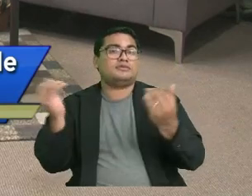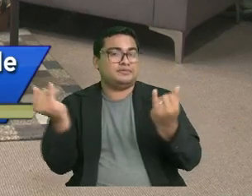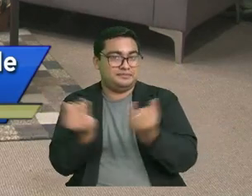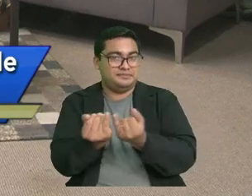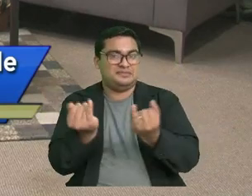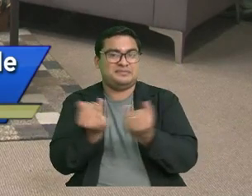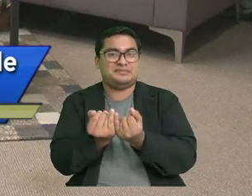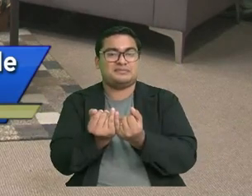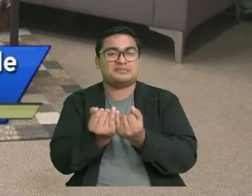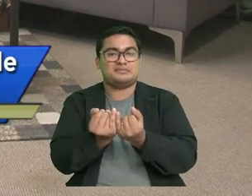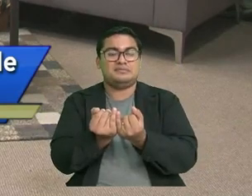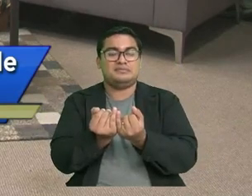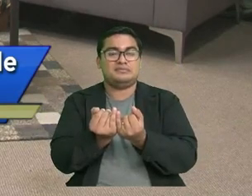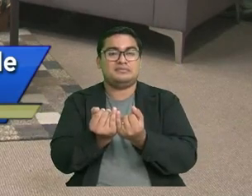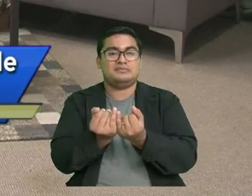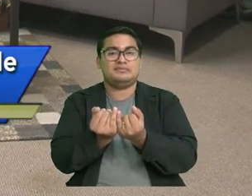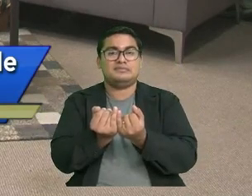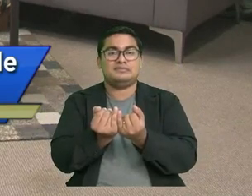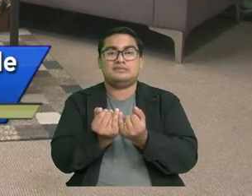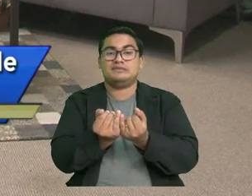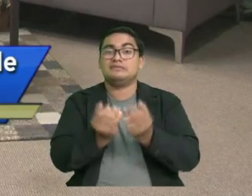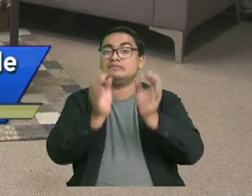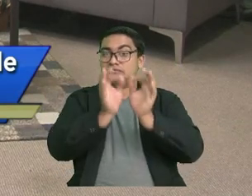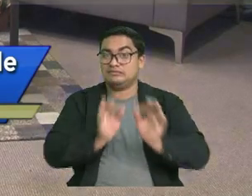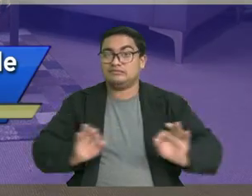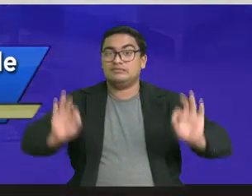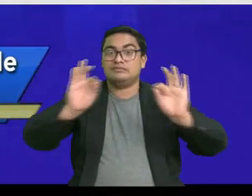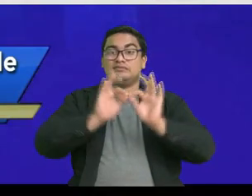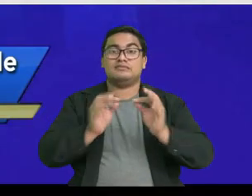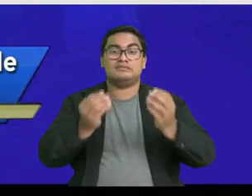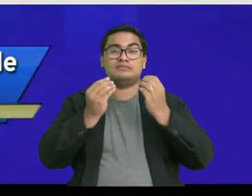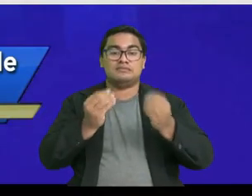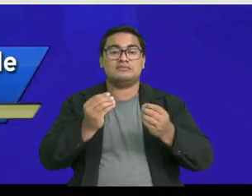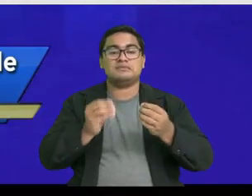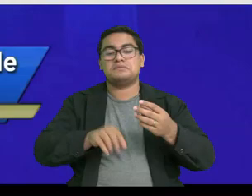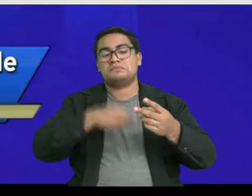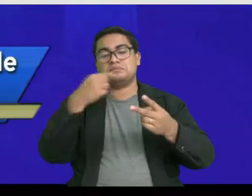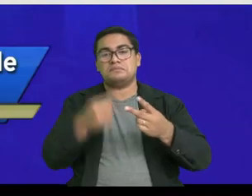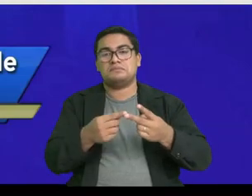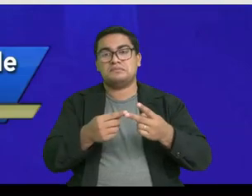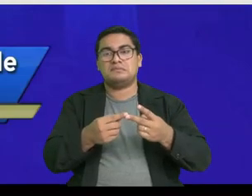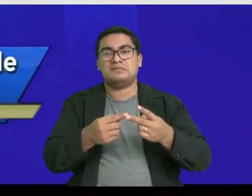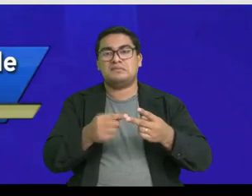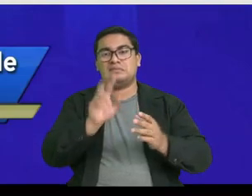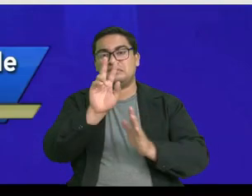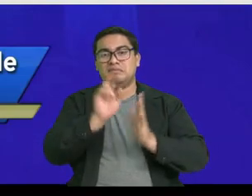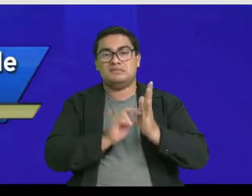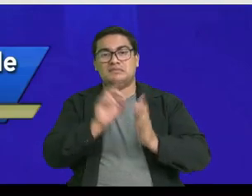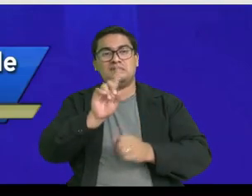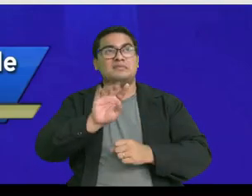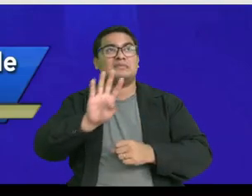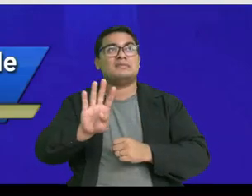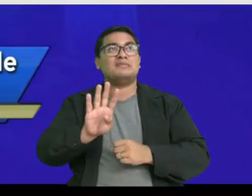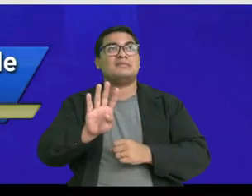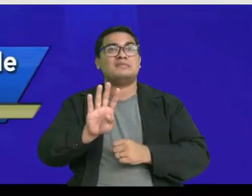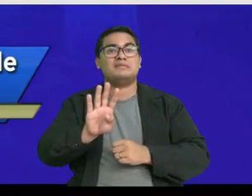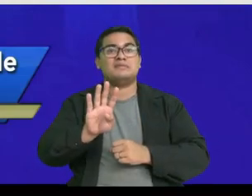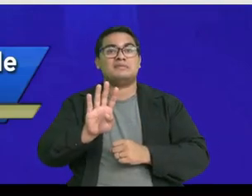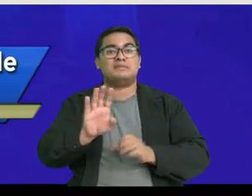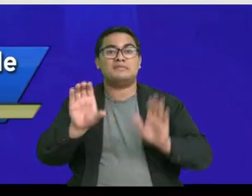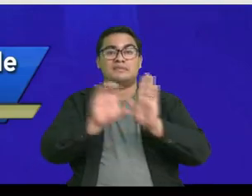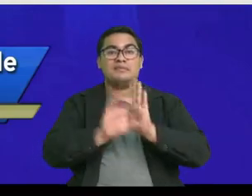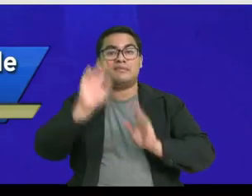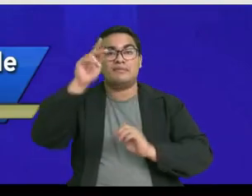mujeres precisamente y hombres. Eso es muy importante. Y luego con la reforma del 2014, que se reformó